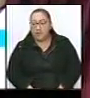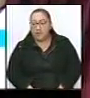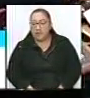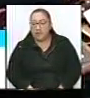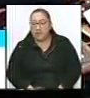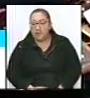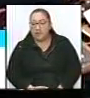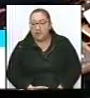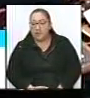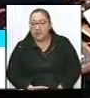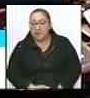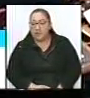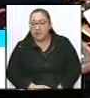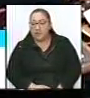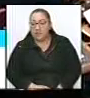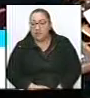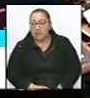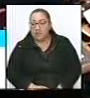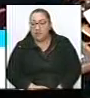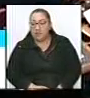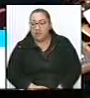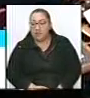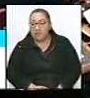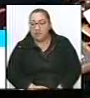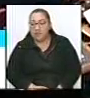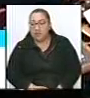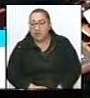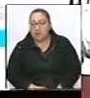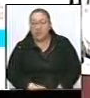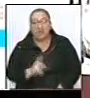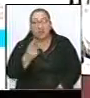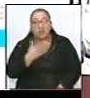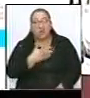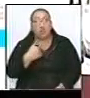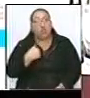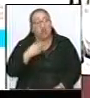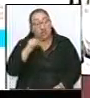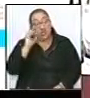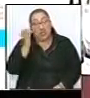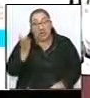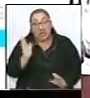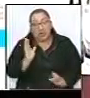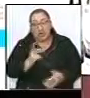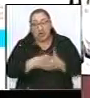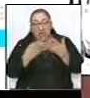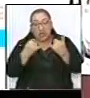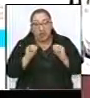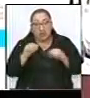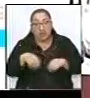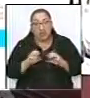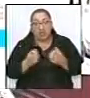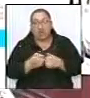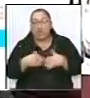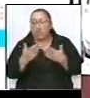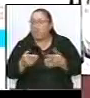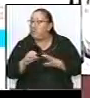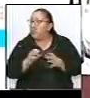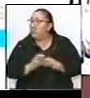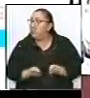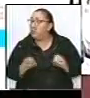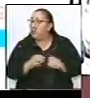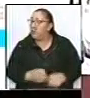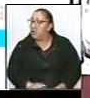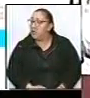Para seguir, muchas gracias. Señor Presidente, yo sí soy de las personas que cree que la independencia de ese poder va a ser muy importante,